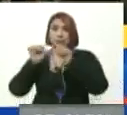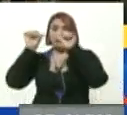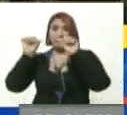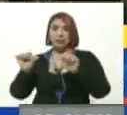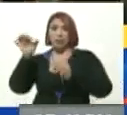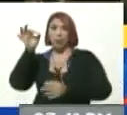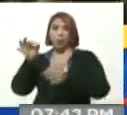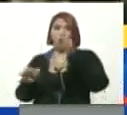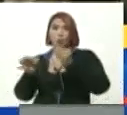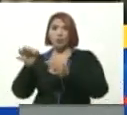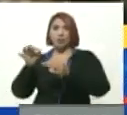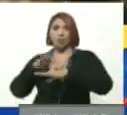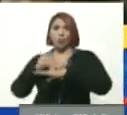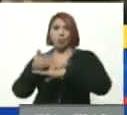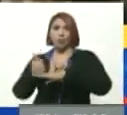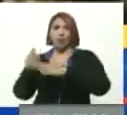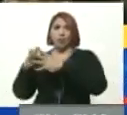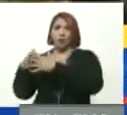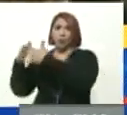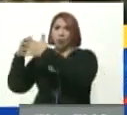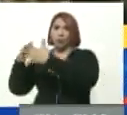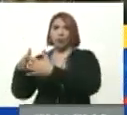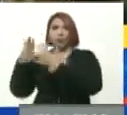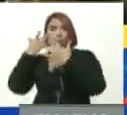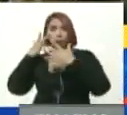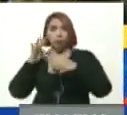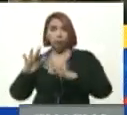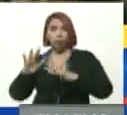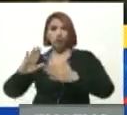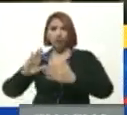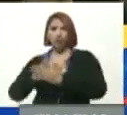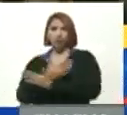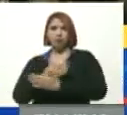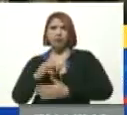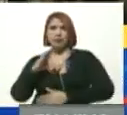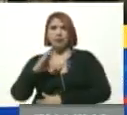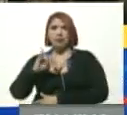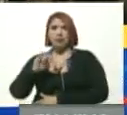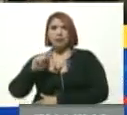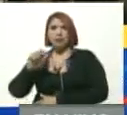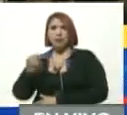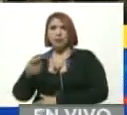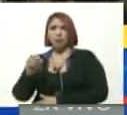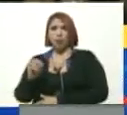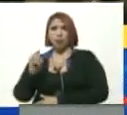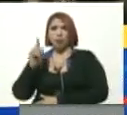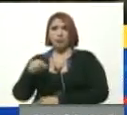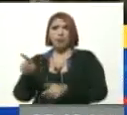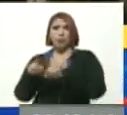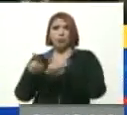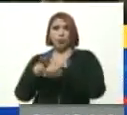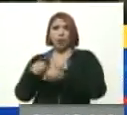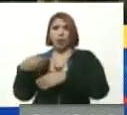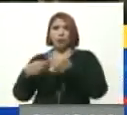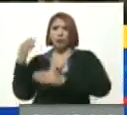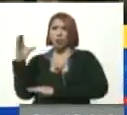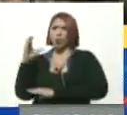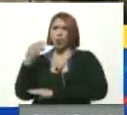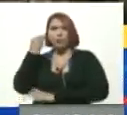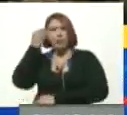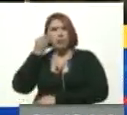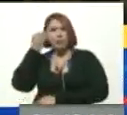por parte de Estados Unidos, pues han intentado o intentan quitarnos CITGO y así igual lo hizo Colombia. ¿No cree que esto es un